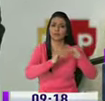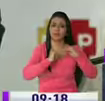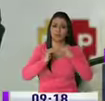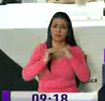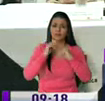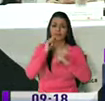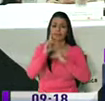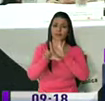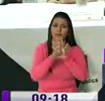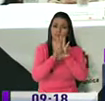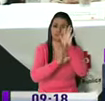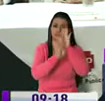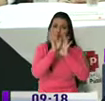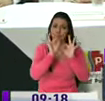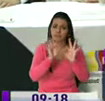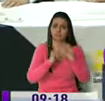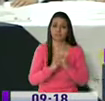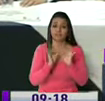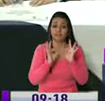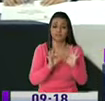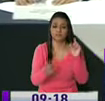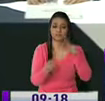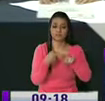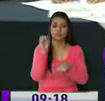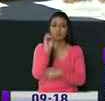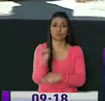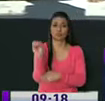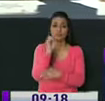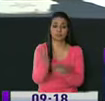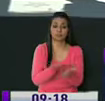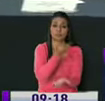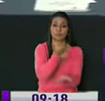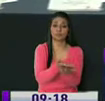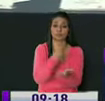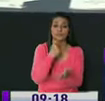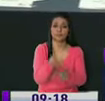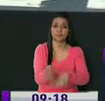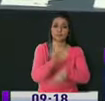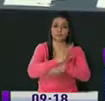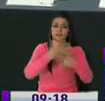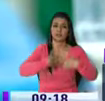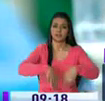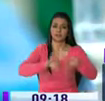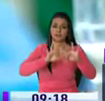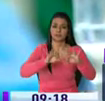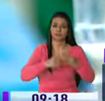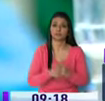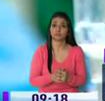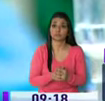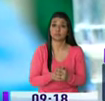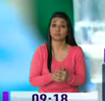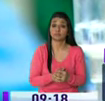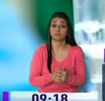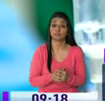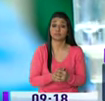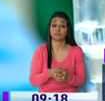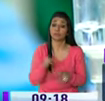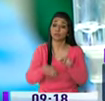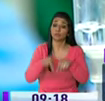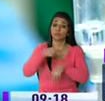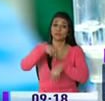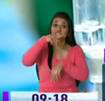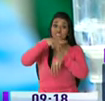construcción de la ley. Esperan tener todo listo hasta octubre para entregar las propuestas a la Asamblea Nacional. la despenalización del ejercicio